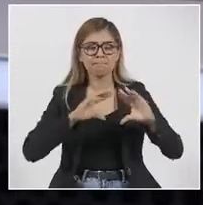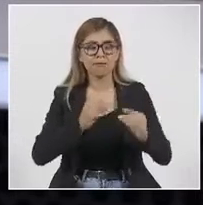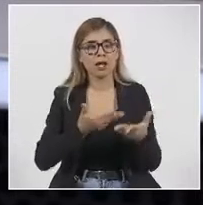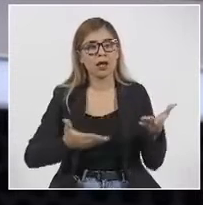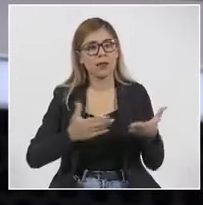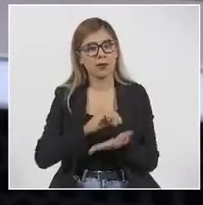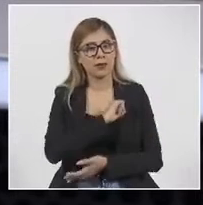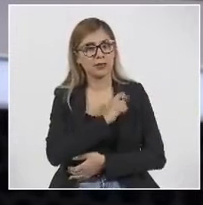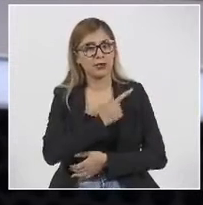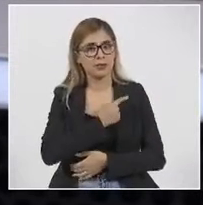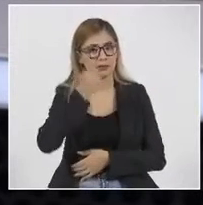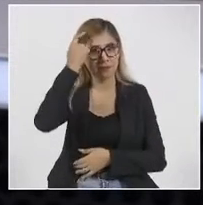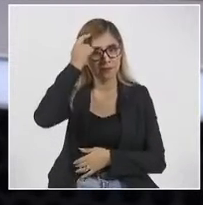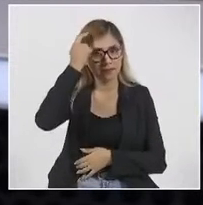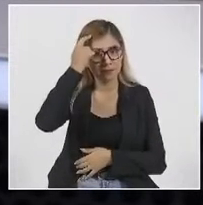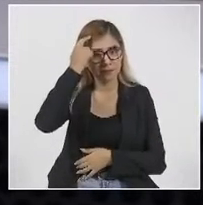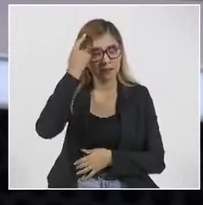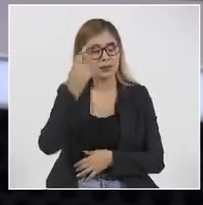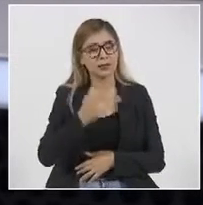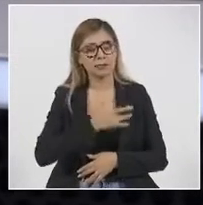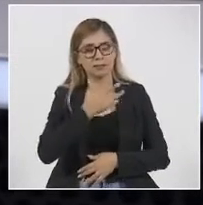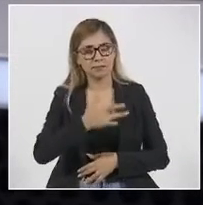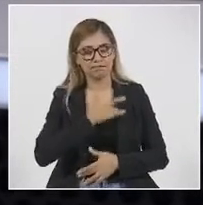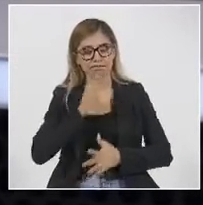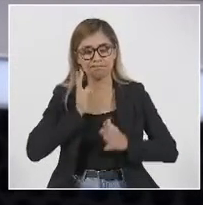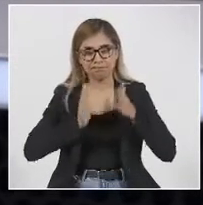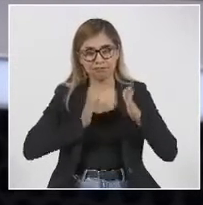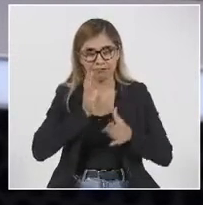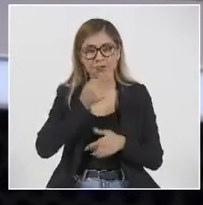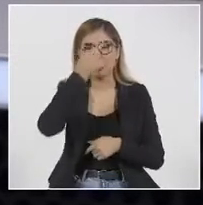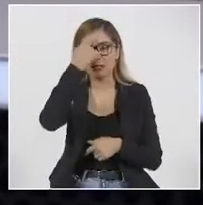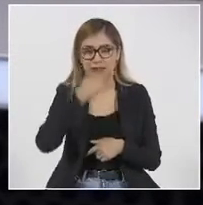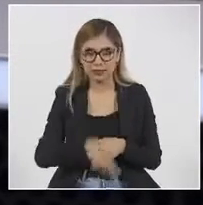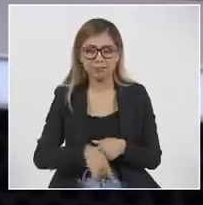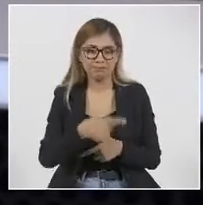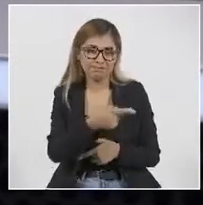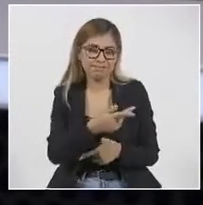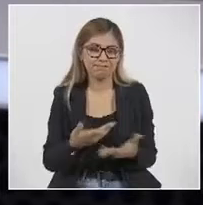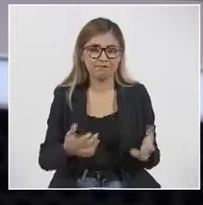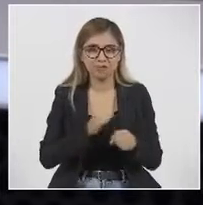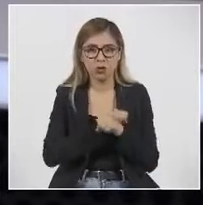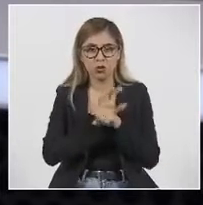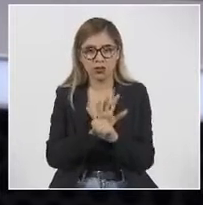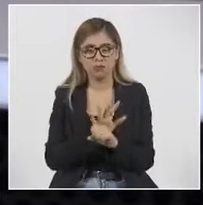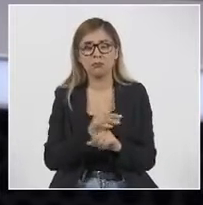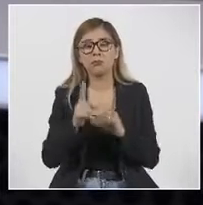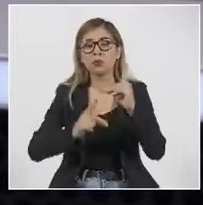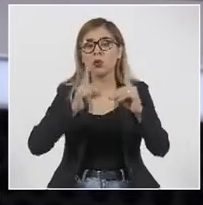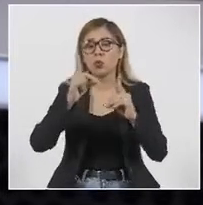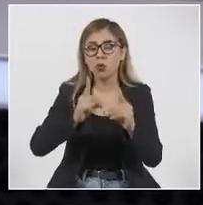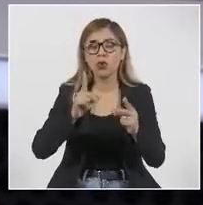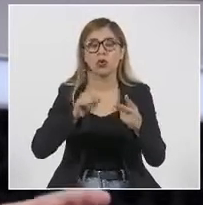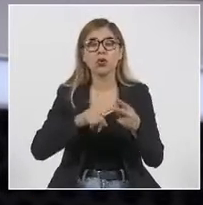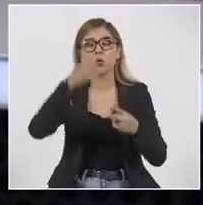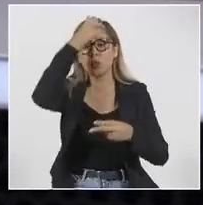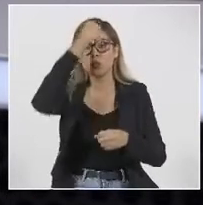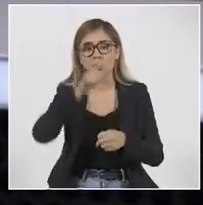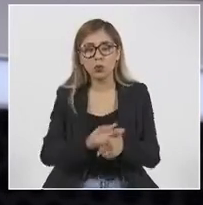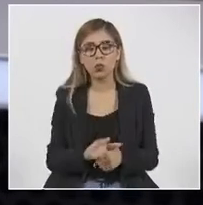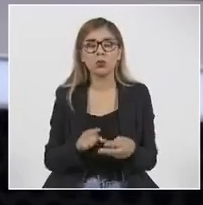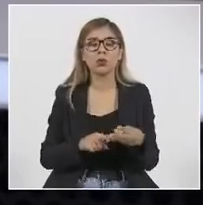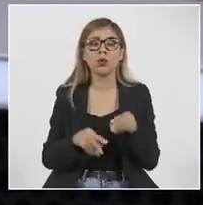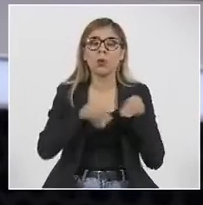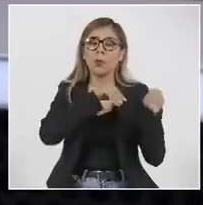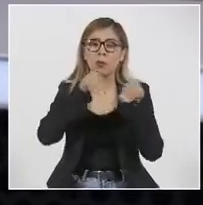salud mental y en los aspectos emocionales después de la pandemia, ¿no? La realidad es que el deporte, la cultura, la activación